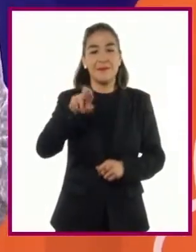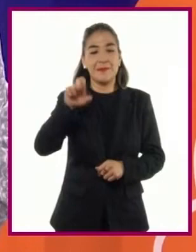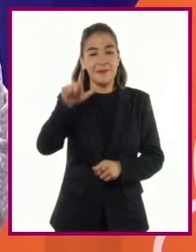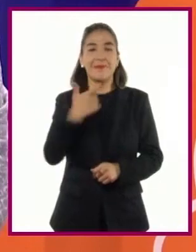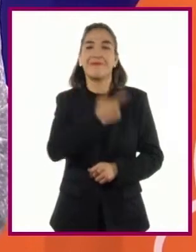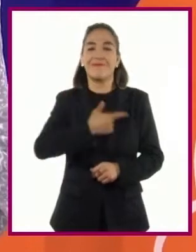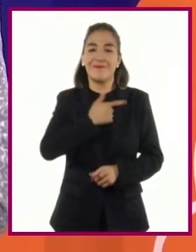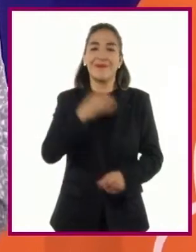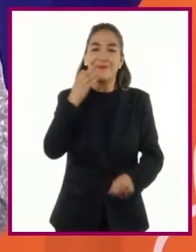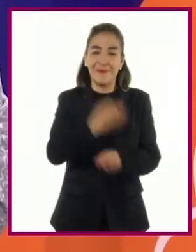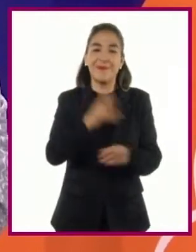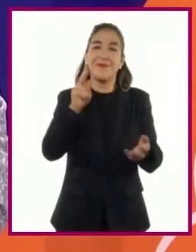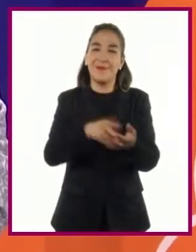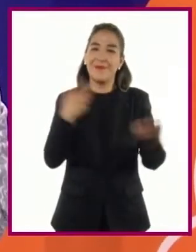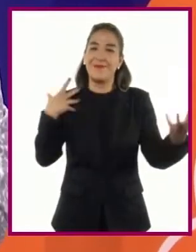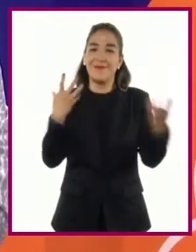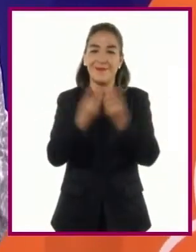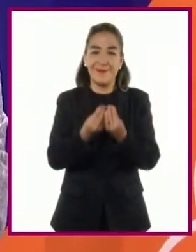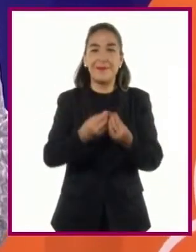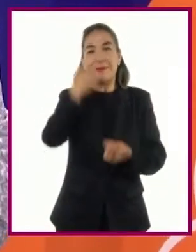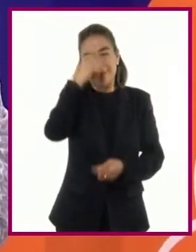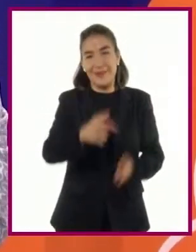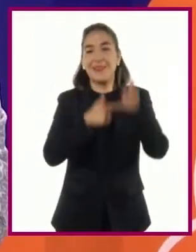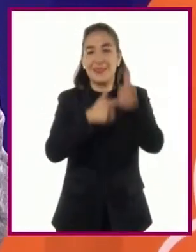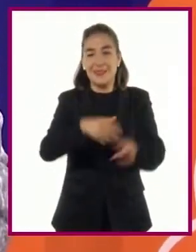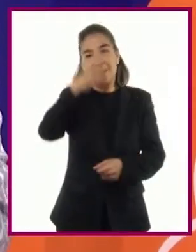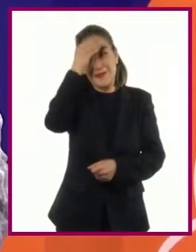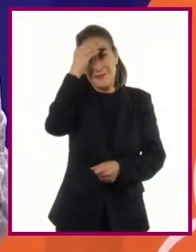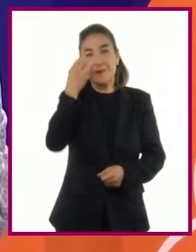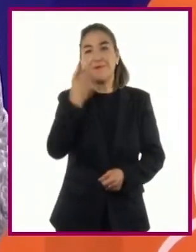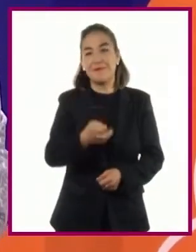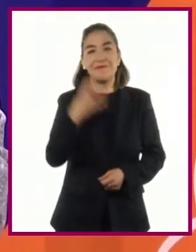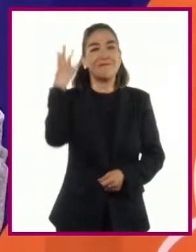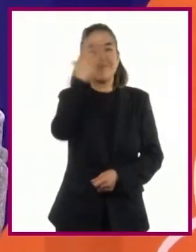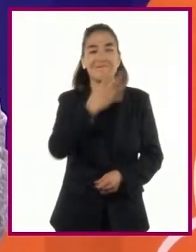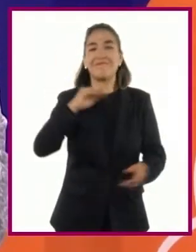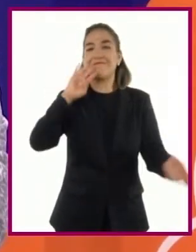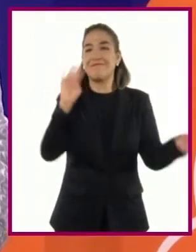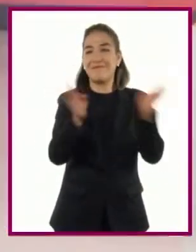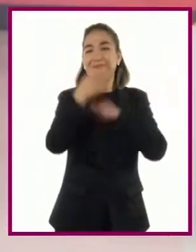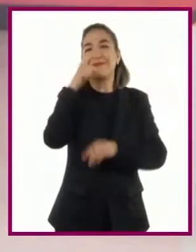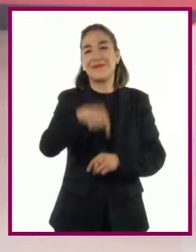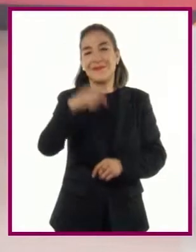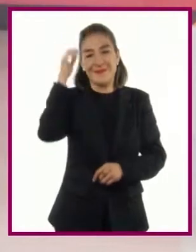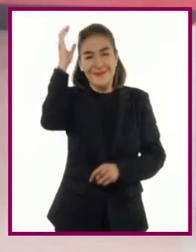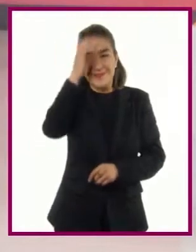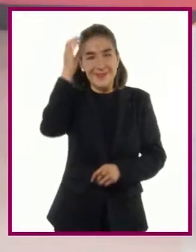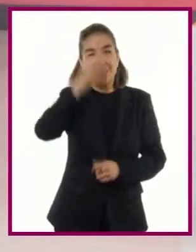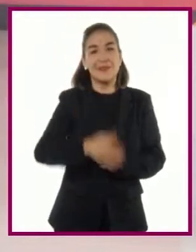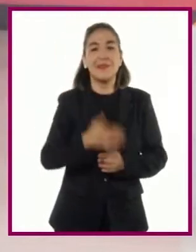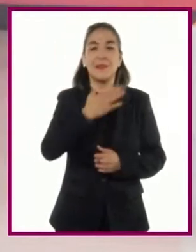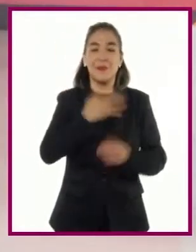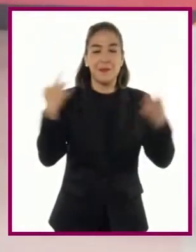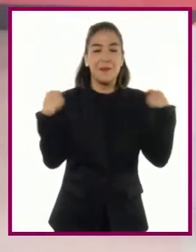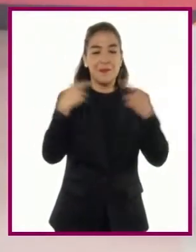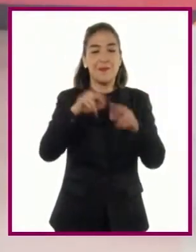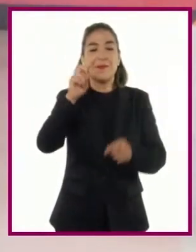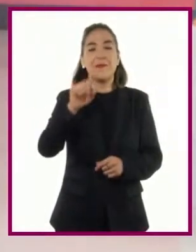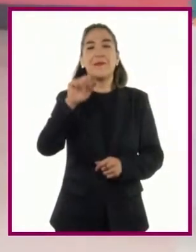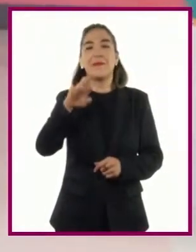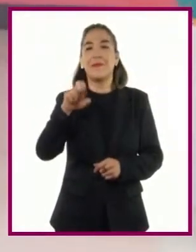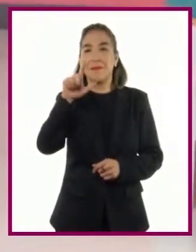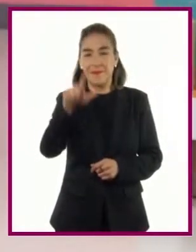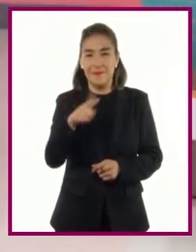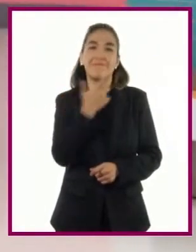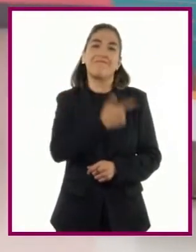un gusto estar nuevamente con ustedes para seguir aprendiendo del maravilloso mundo de la ciencia. Soy el profesor Daniel Astudillo Cruz y